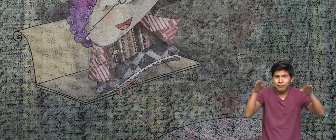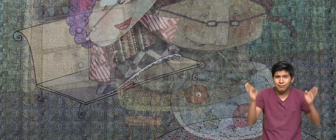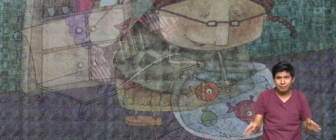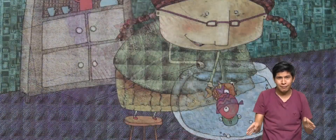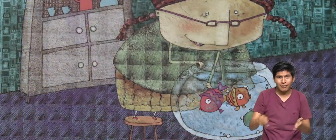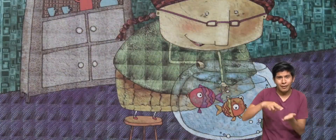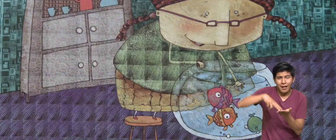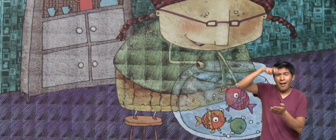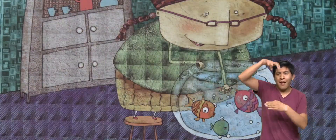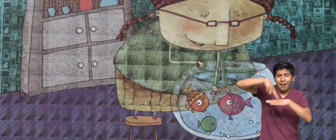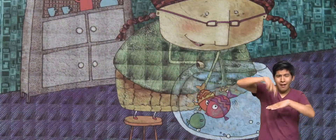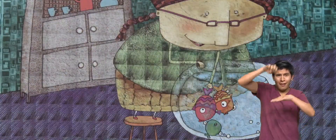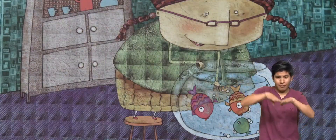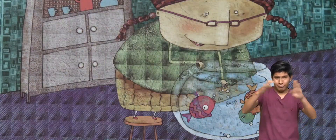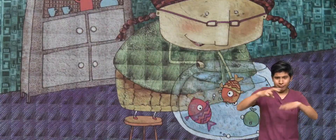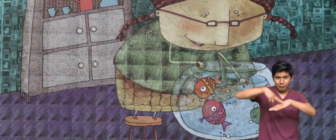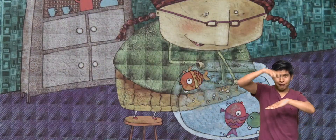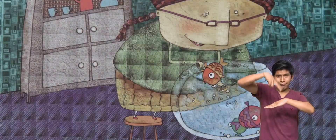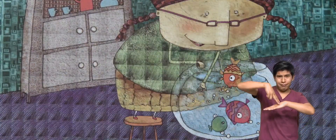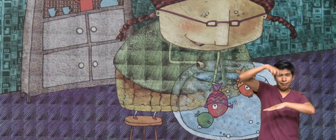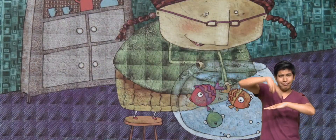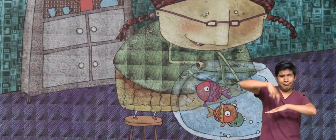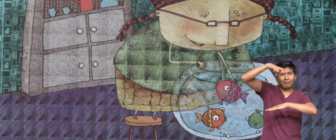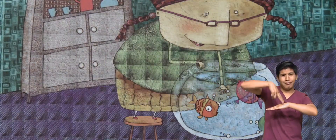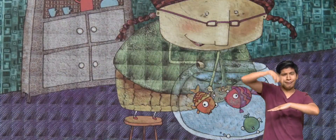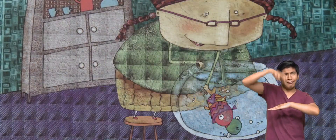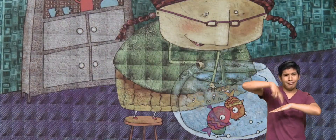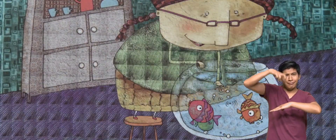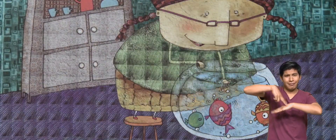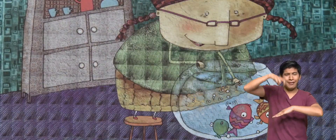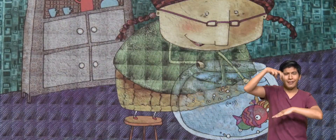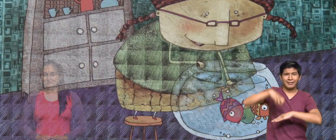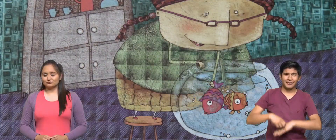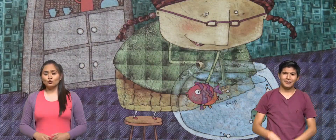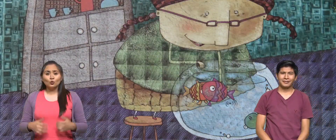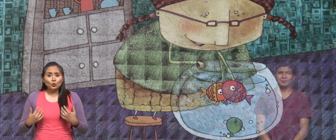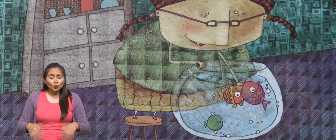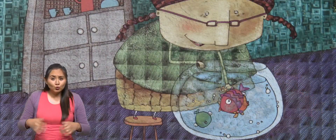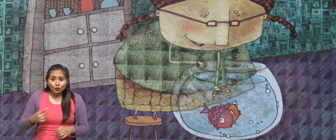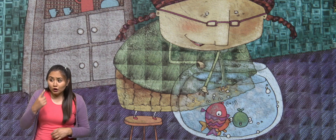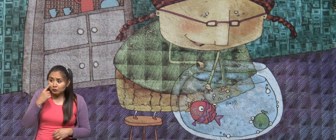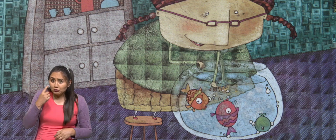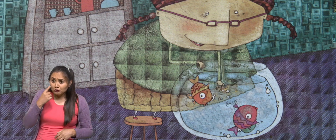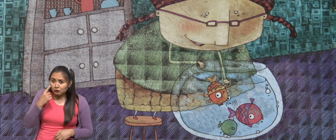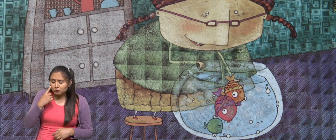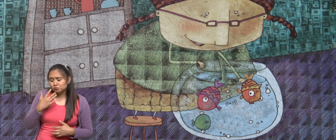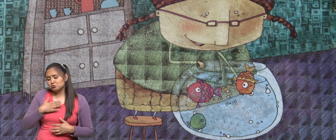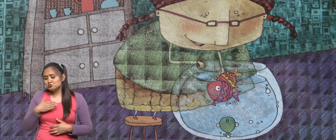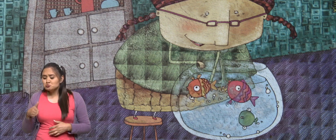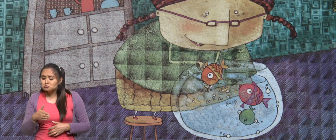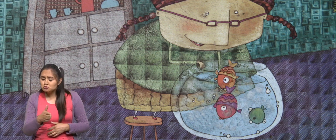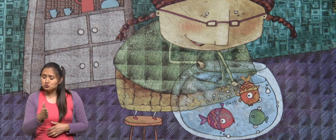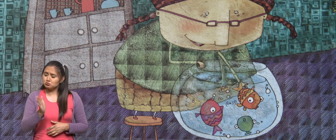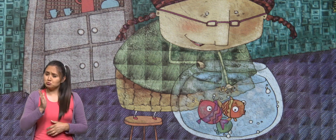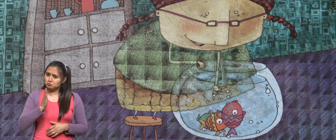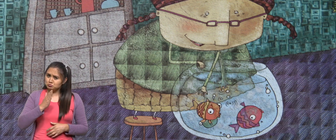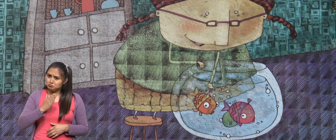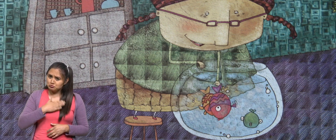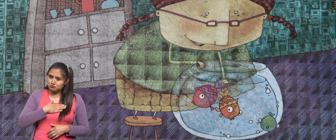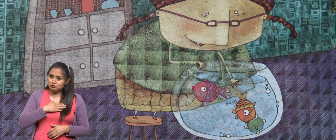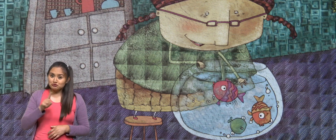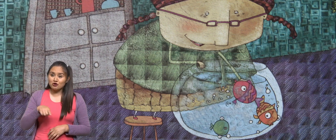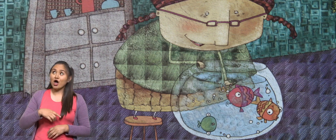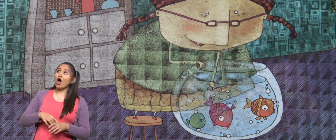Eva, trepada en un banco, hace huracanes en la pecera. ¡Oh, mira, papu! ¡Pobres